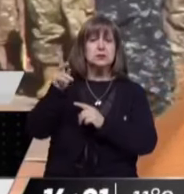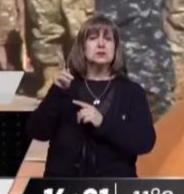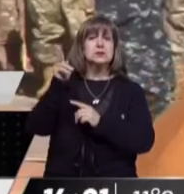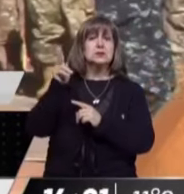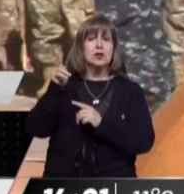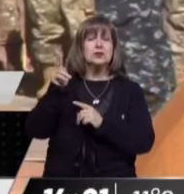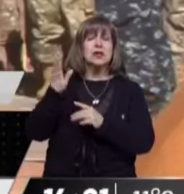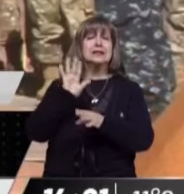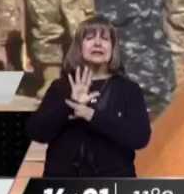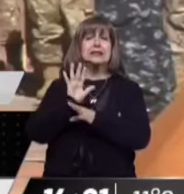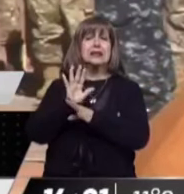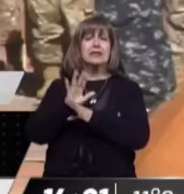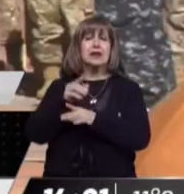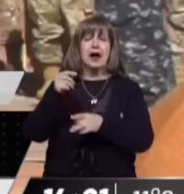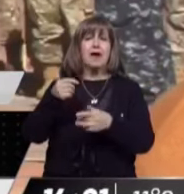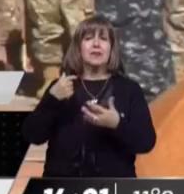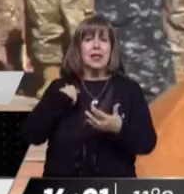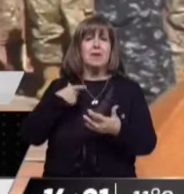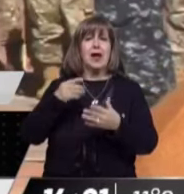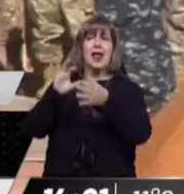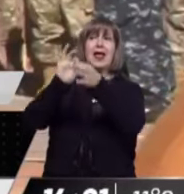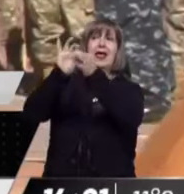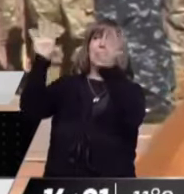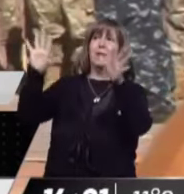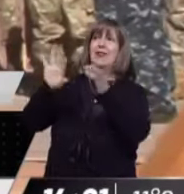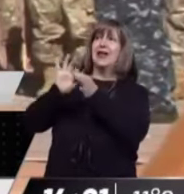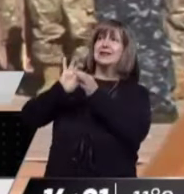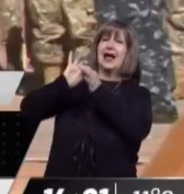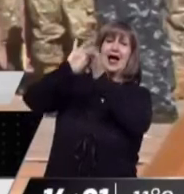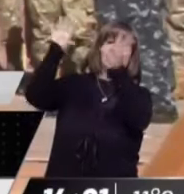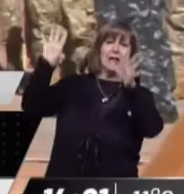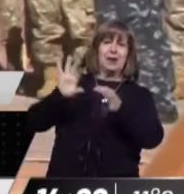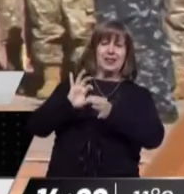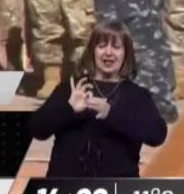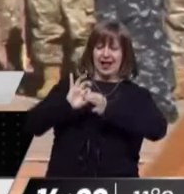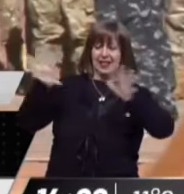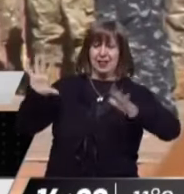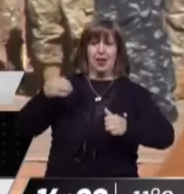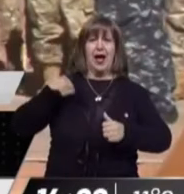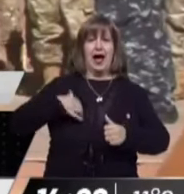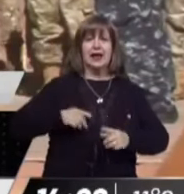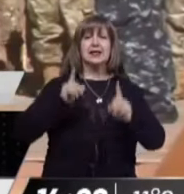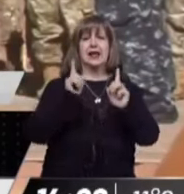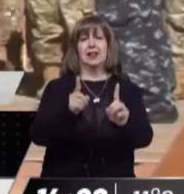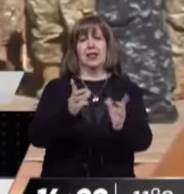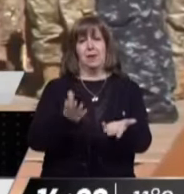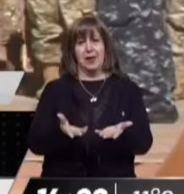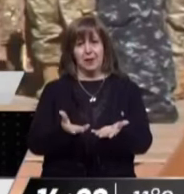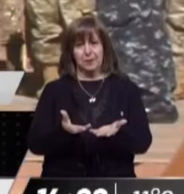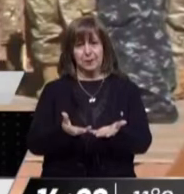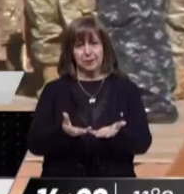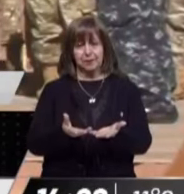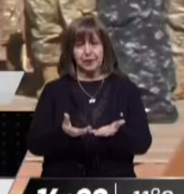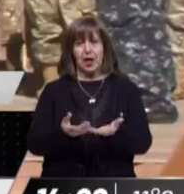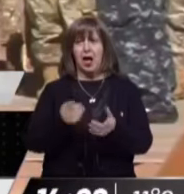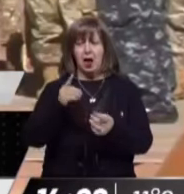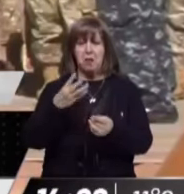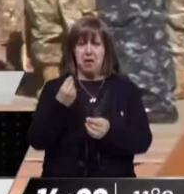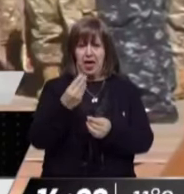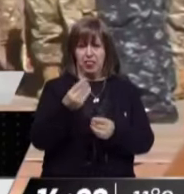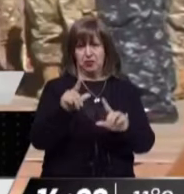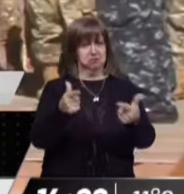Perú significaba la garantía de independencia de la República Argentina. Y lo hizo sin